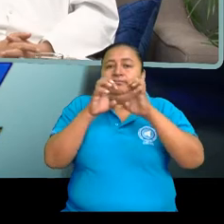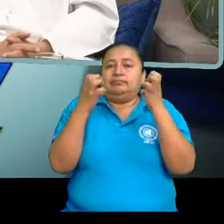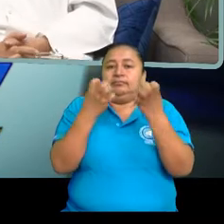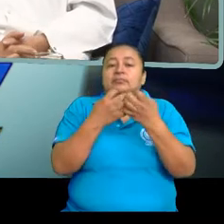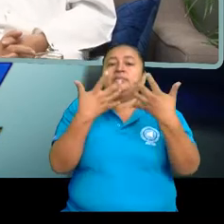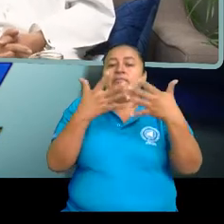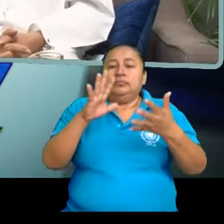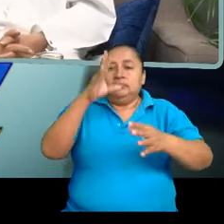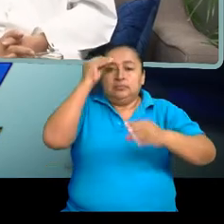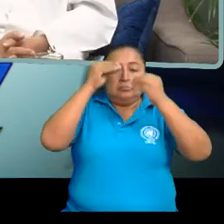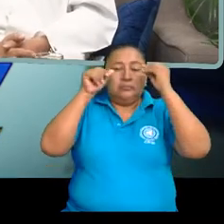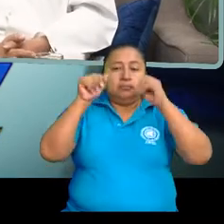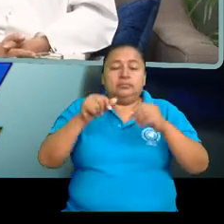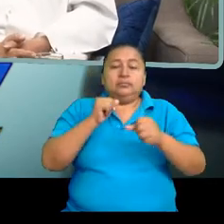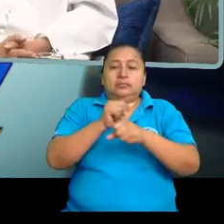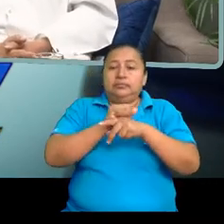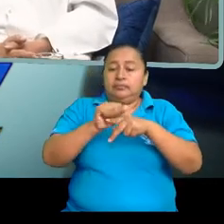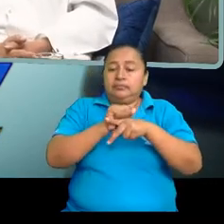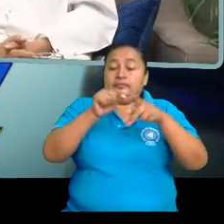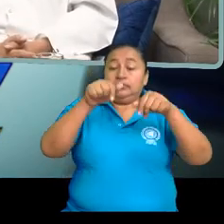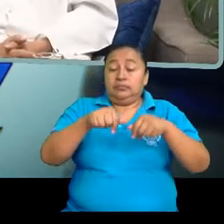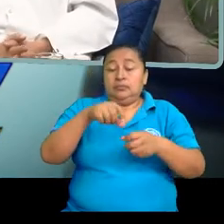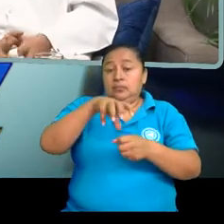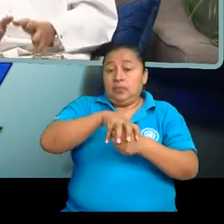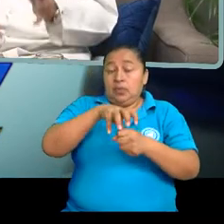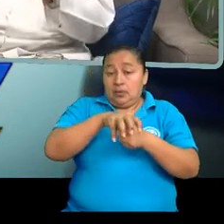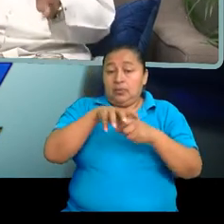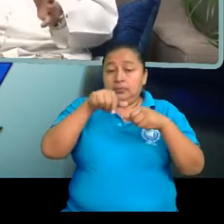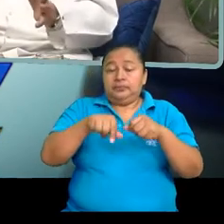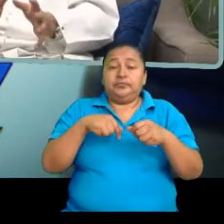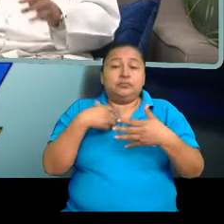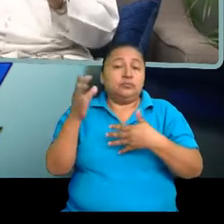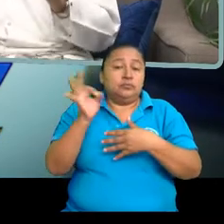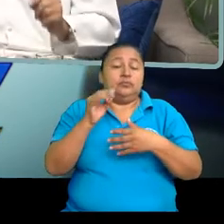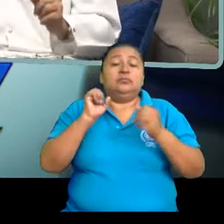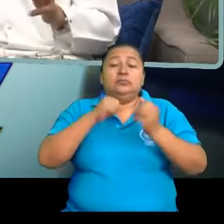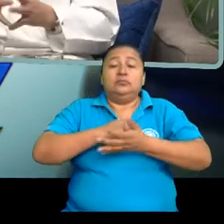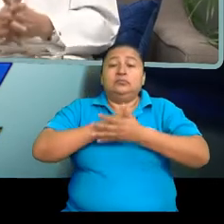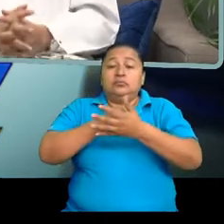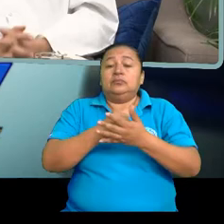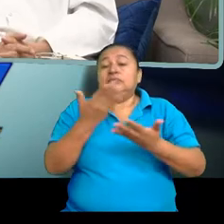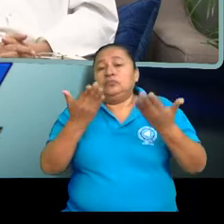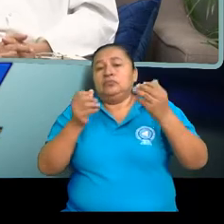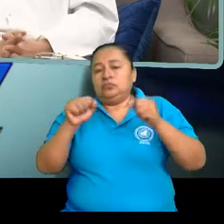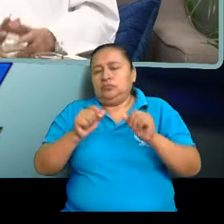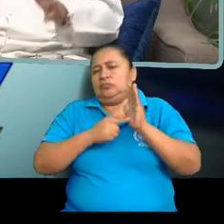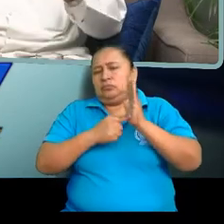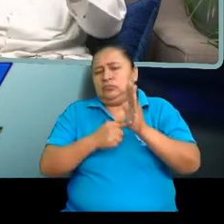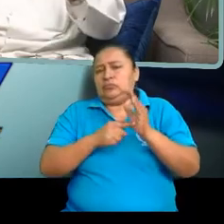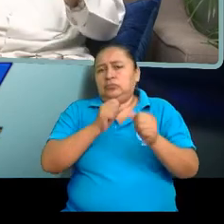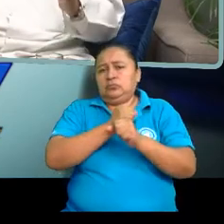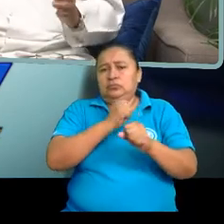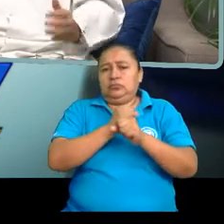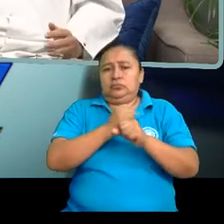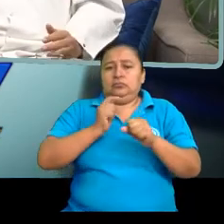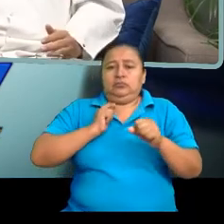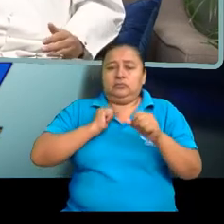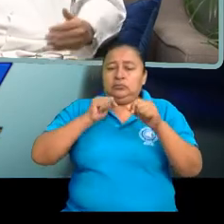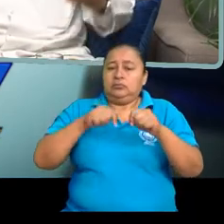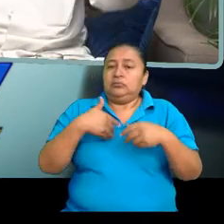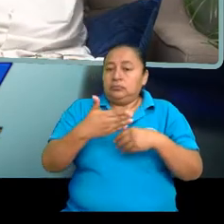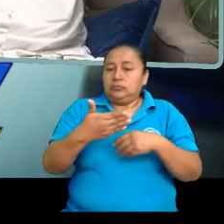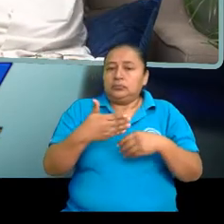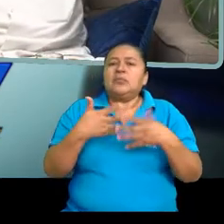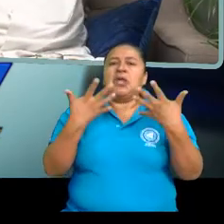preparado para estar abordando estas situaciones en las condiciones que se nos llegaran a presentar. O sea, hemos estado preparados,